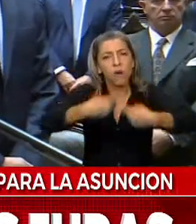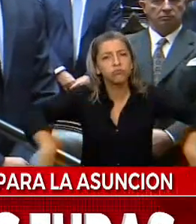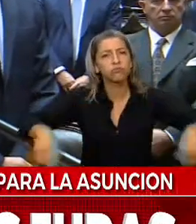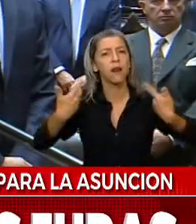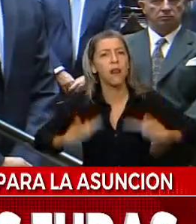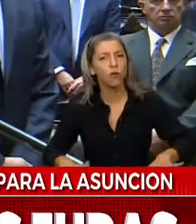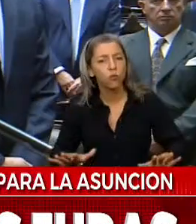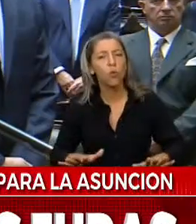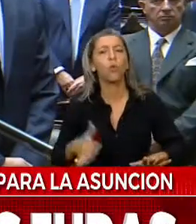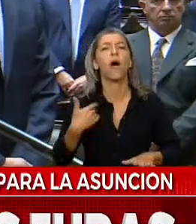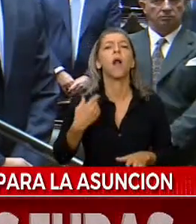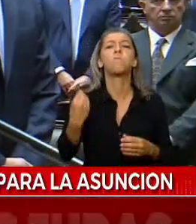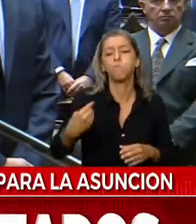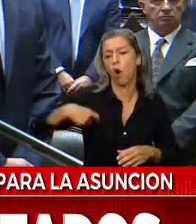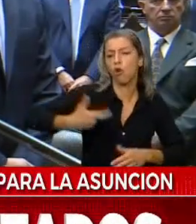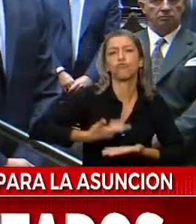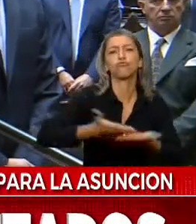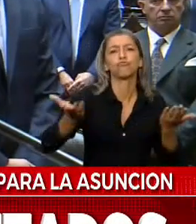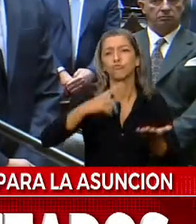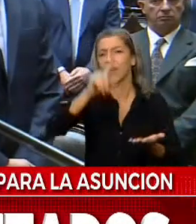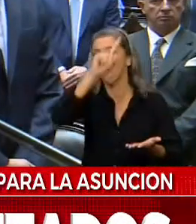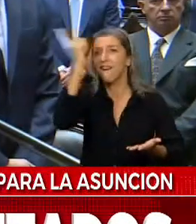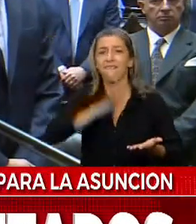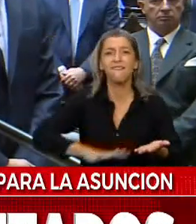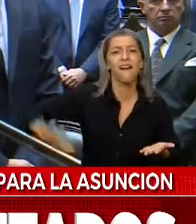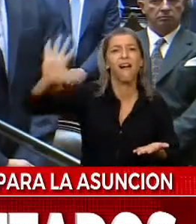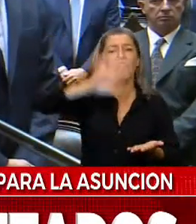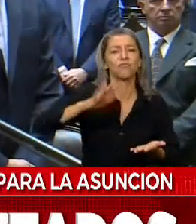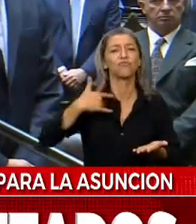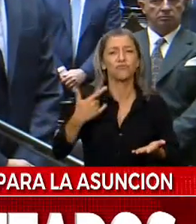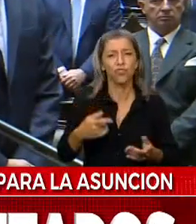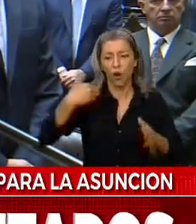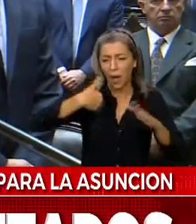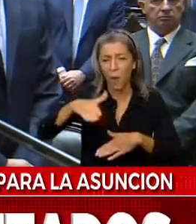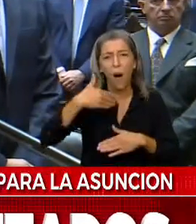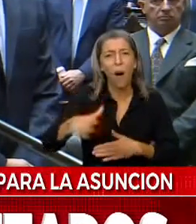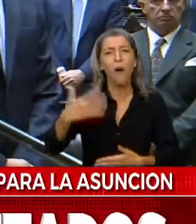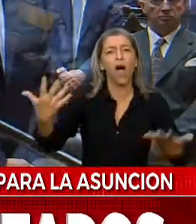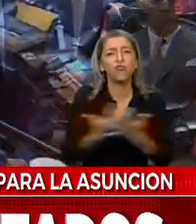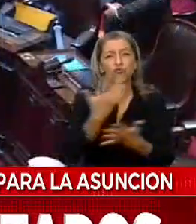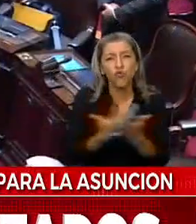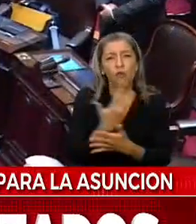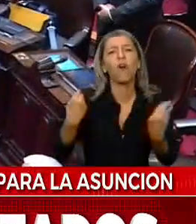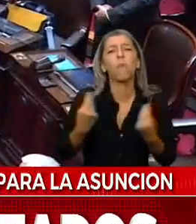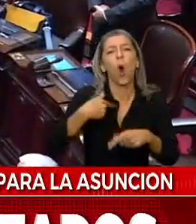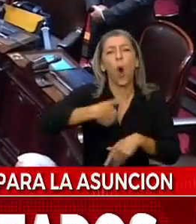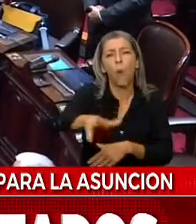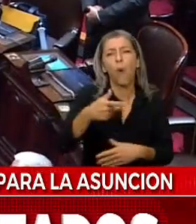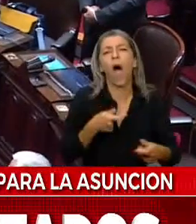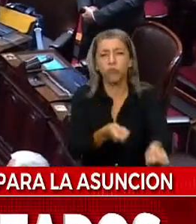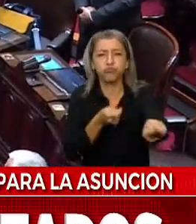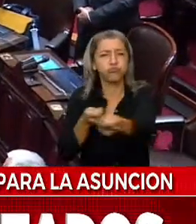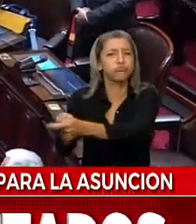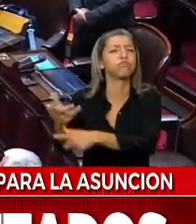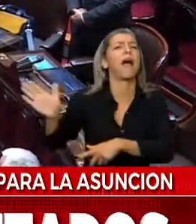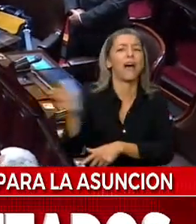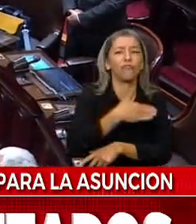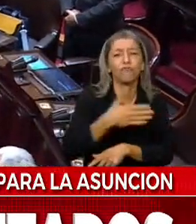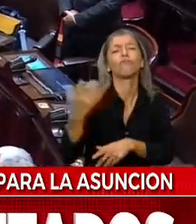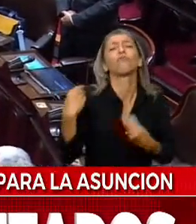naturales. Por el pueblo de la nación que va a sufrir la agresión de la motosierra y a 40 años